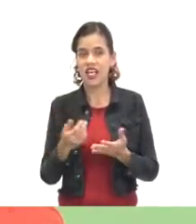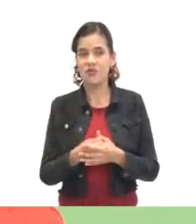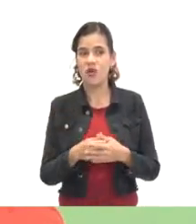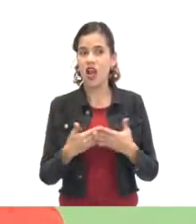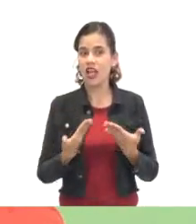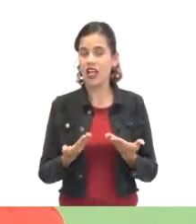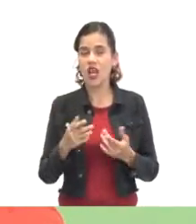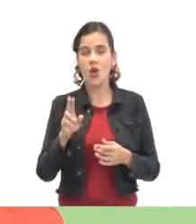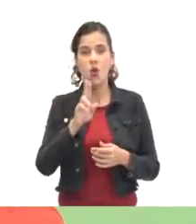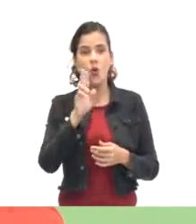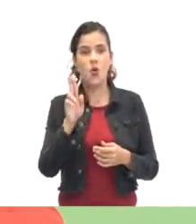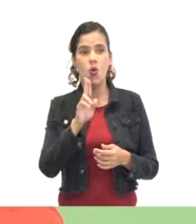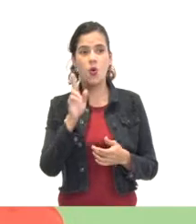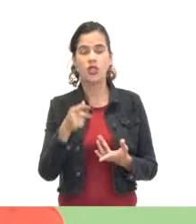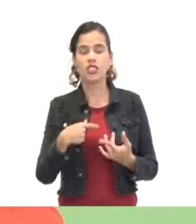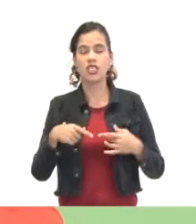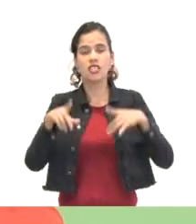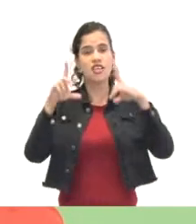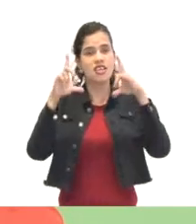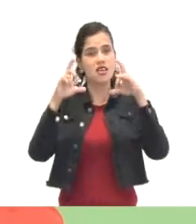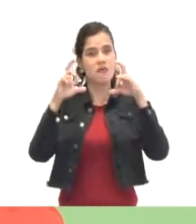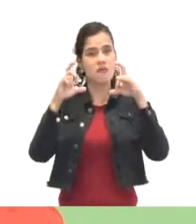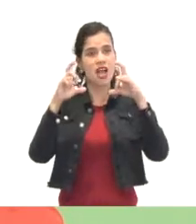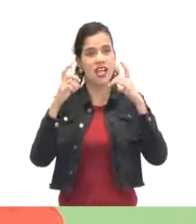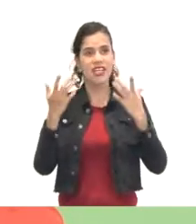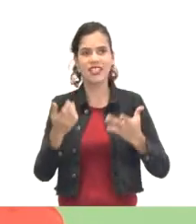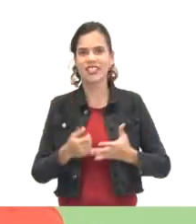que utilices imágenes